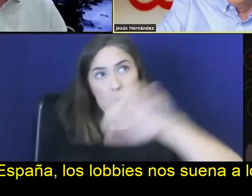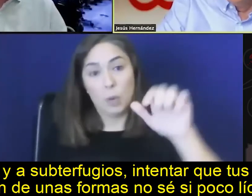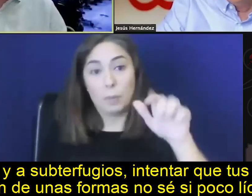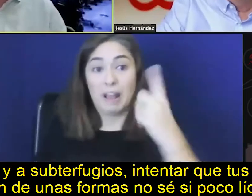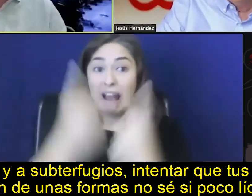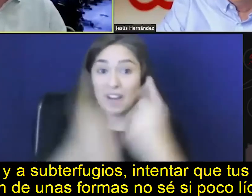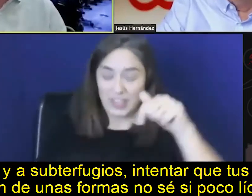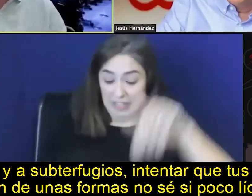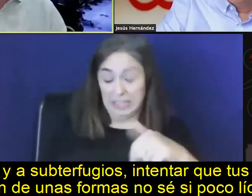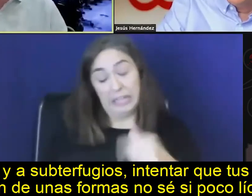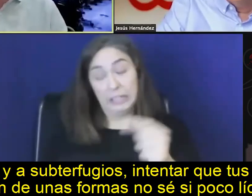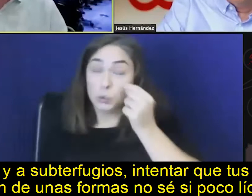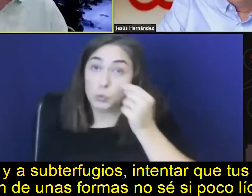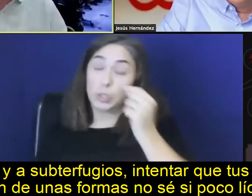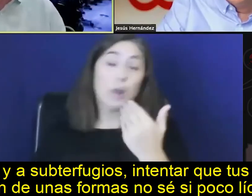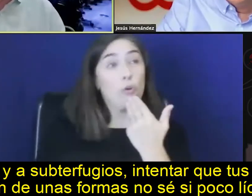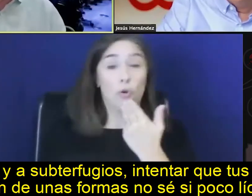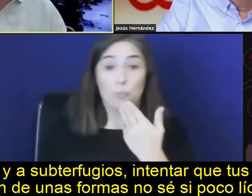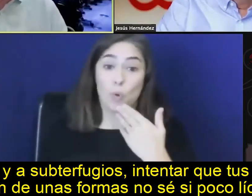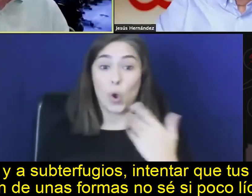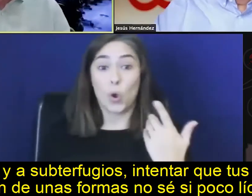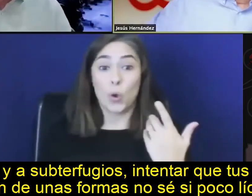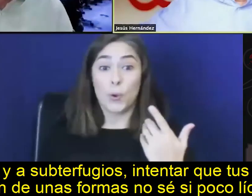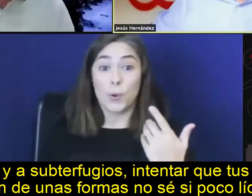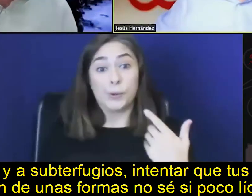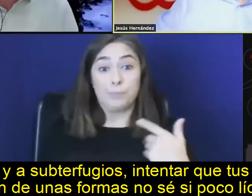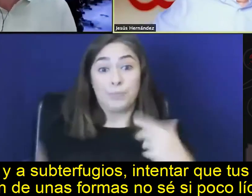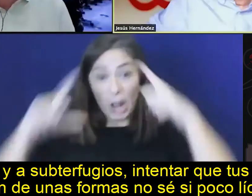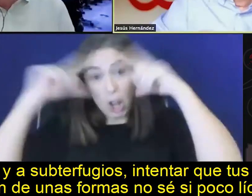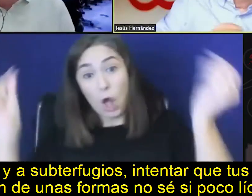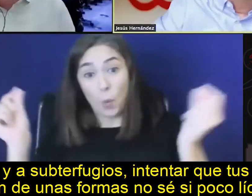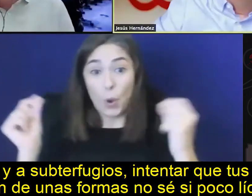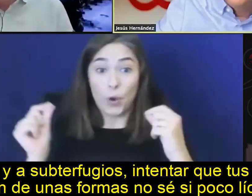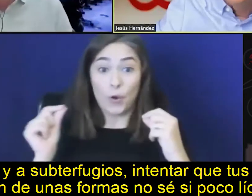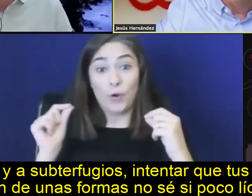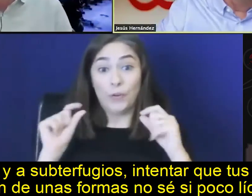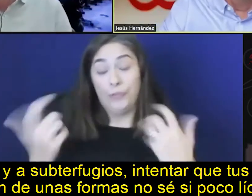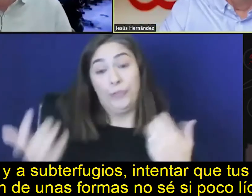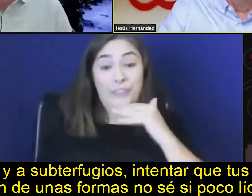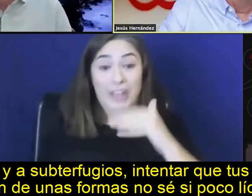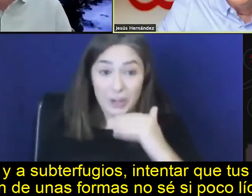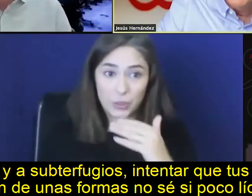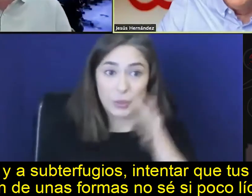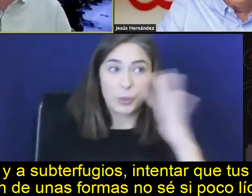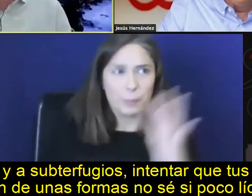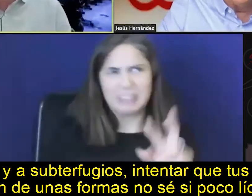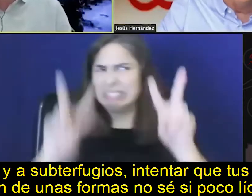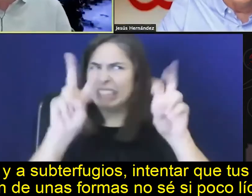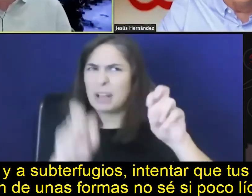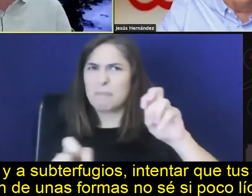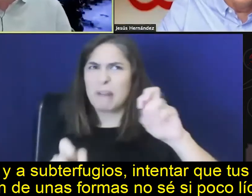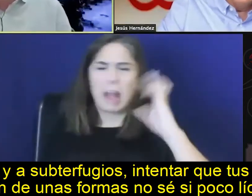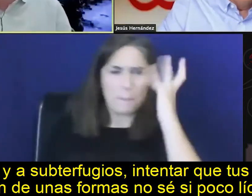¿no? sí, Nos ¿quién suena teme a al lobby película feroz? Sí, americana y a subterfugios, a intentar sí,